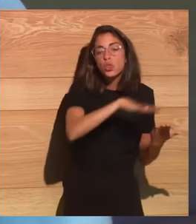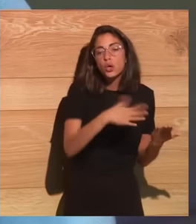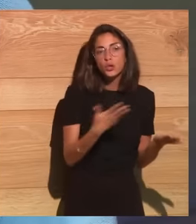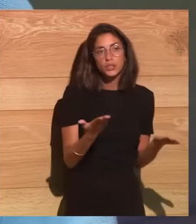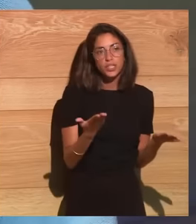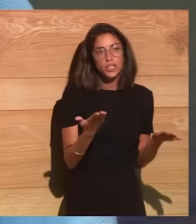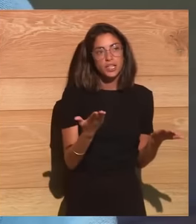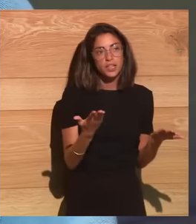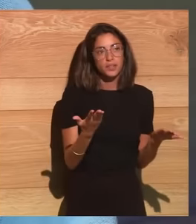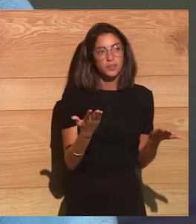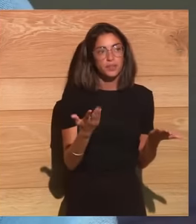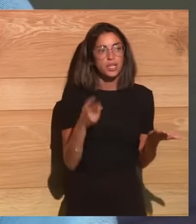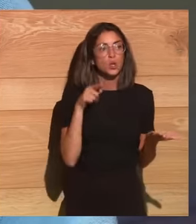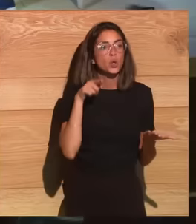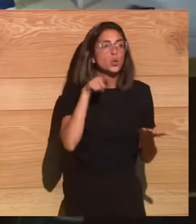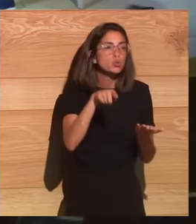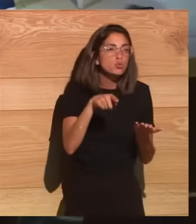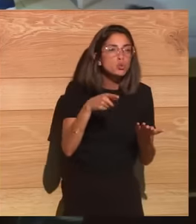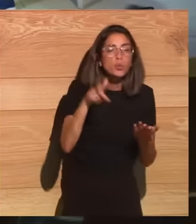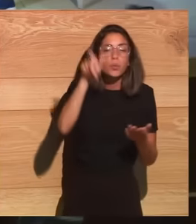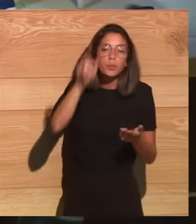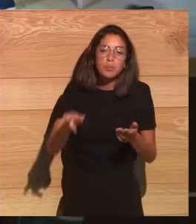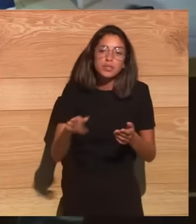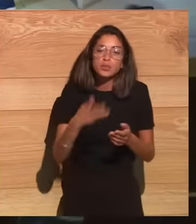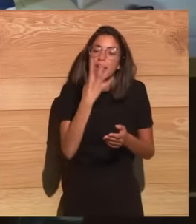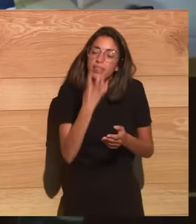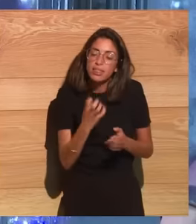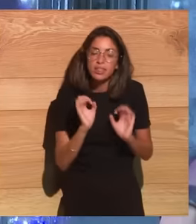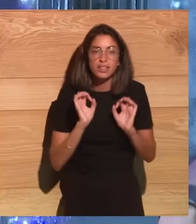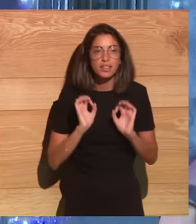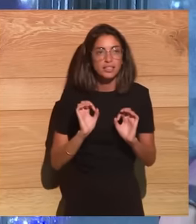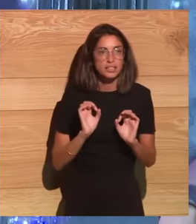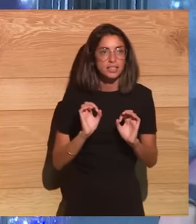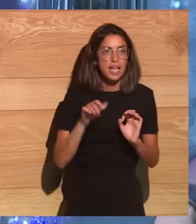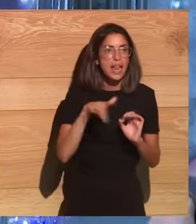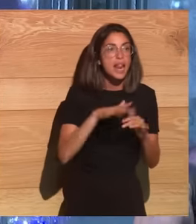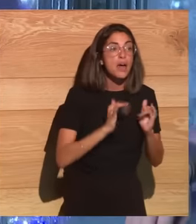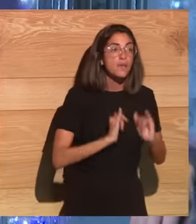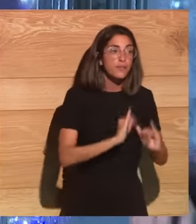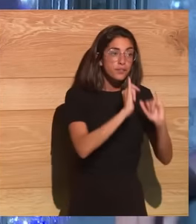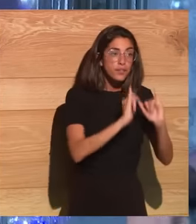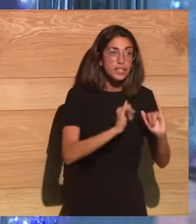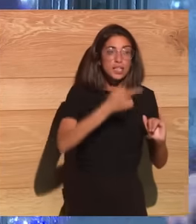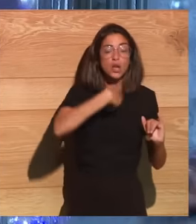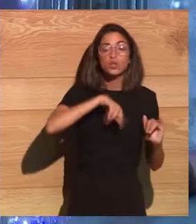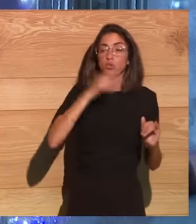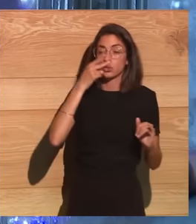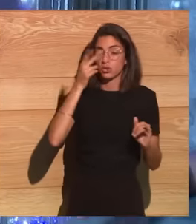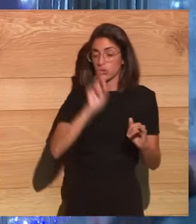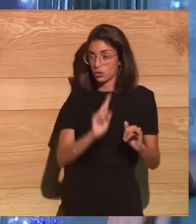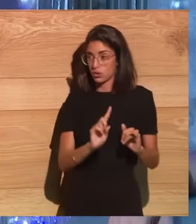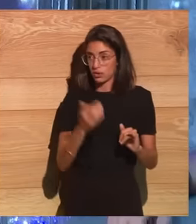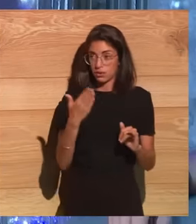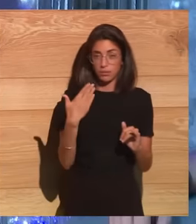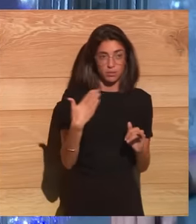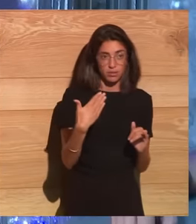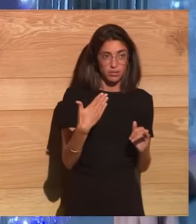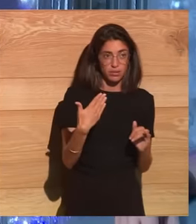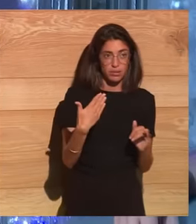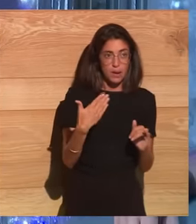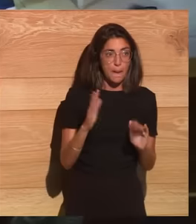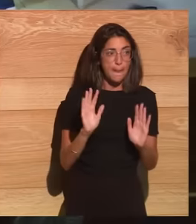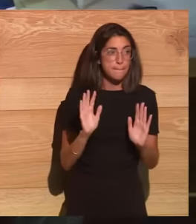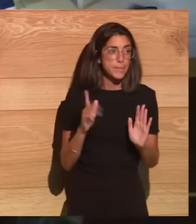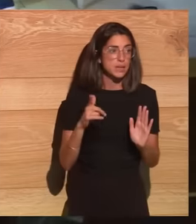¿Dónde te echan purpurina? Javi, que tú seas un triste, lo quiere decir. Él va a unas fiestas que no nos interesan a nosotros. Pero vamos a ver, ¿qué hablamos? ¿Estás hablando de una orgía? Yo